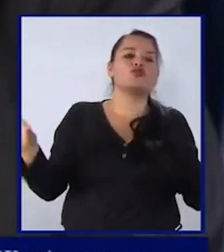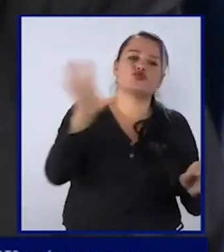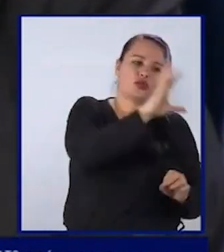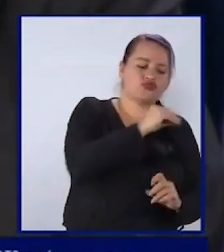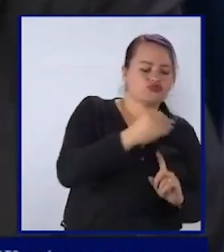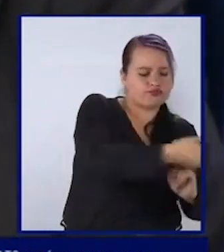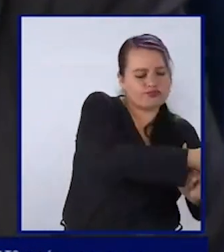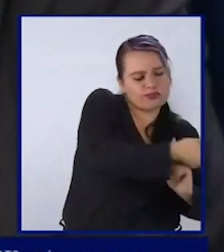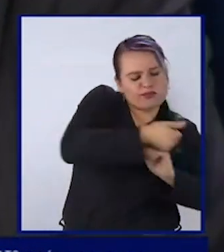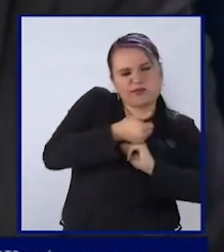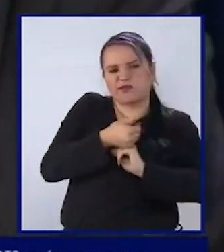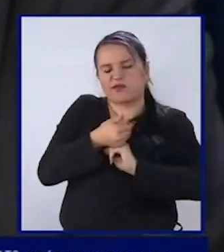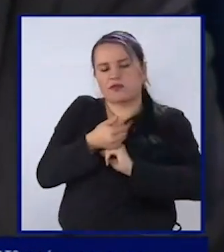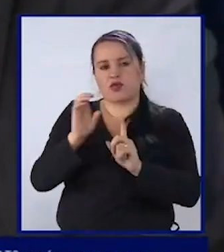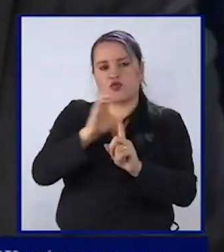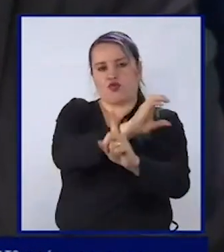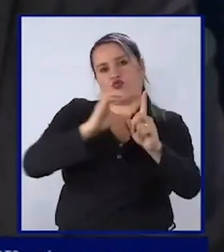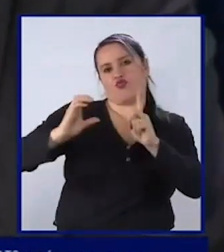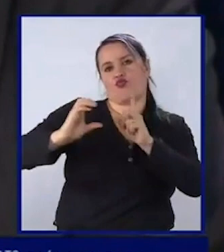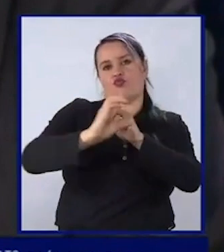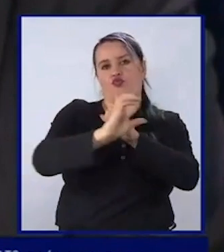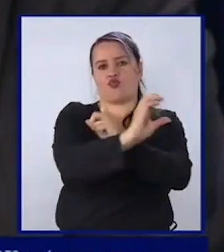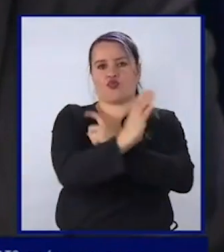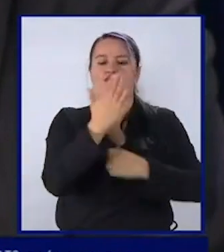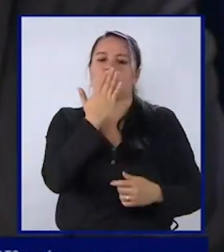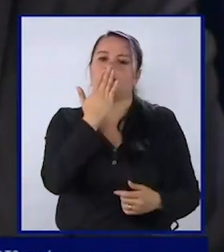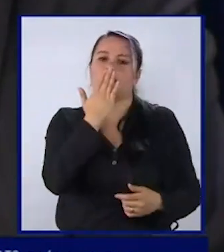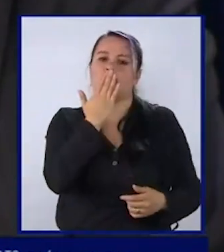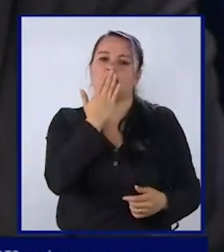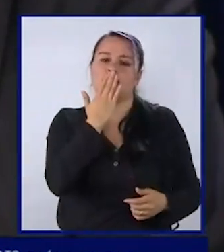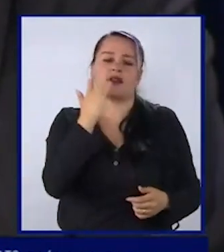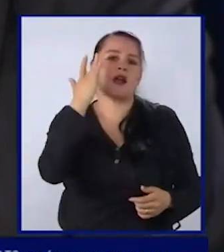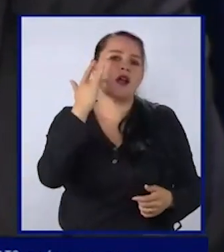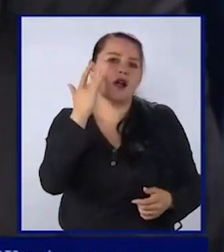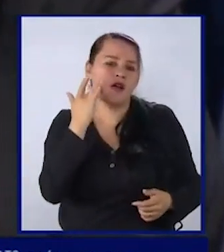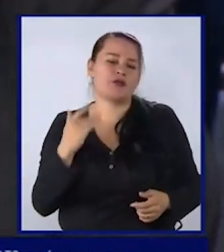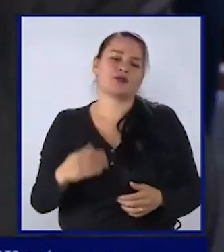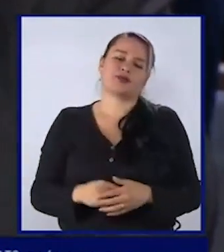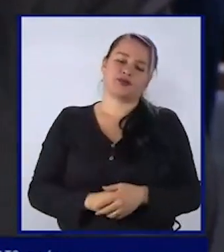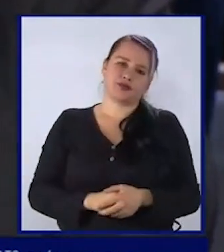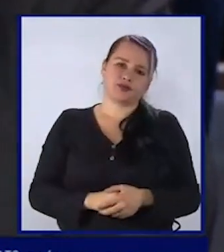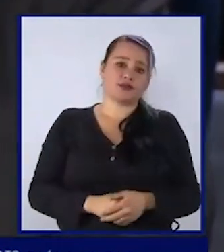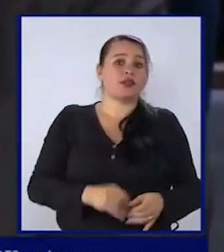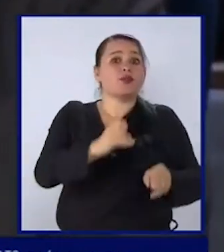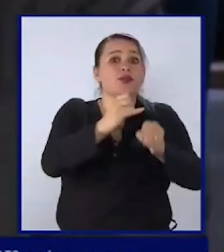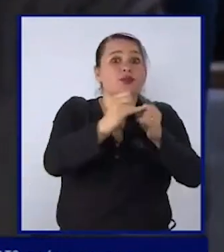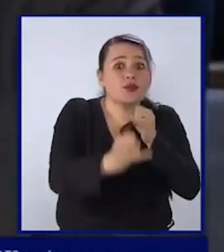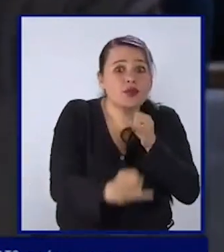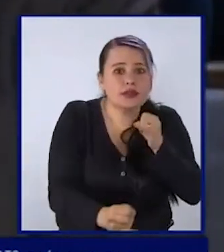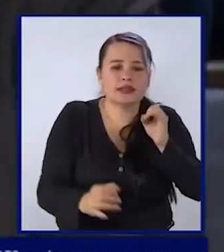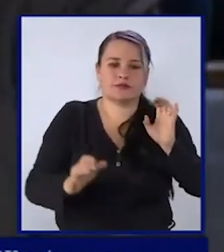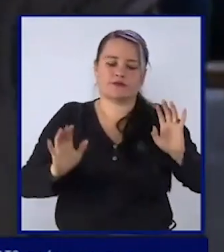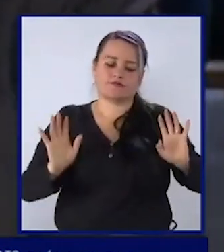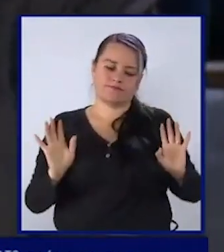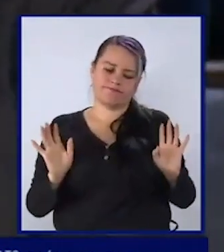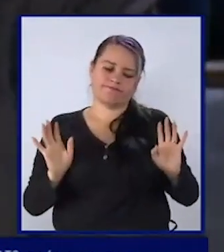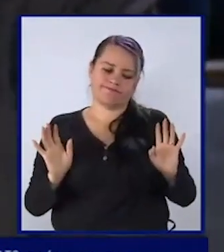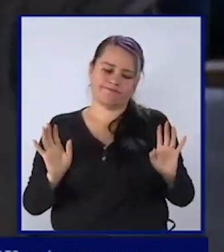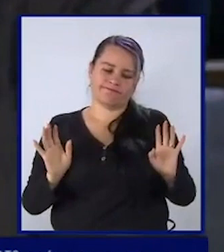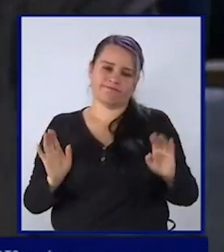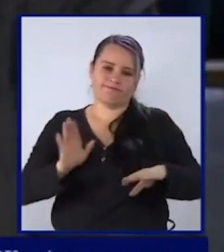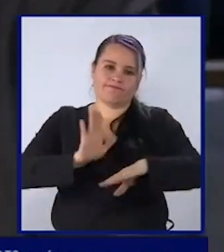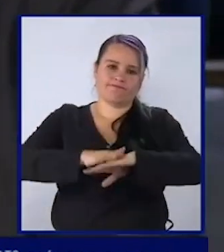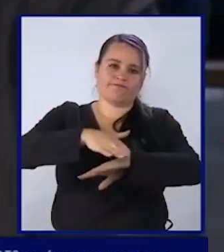en sintonía con las culturas indígenas y afrodescendientes. Y termino con el tema de la impunidad. Cada caso